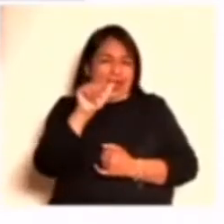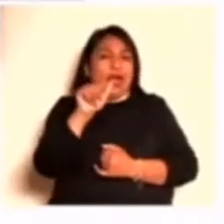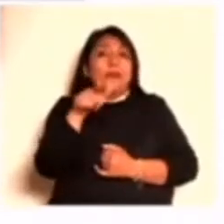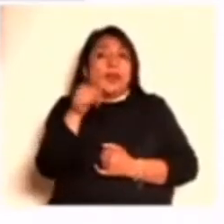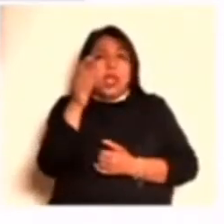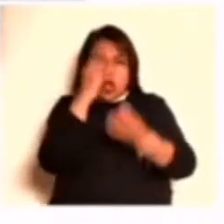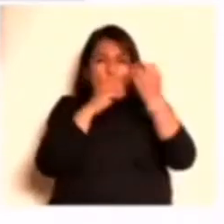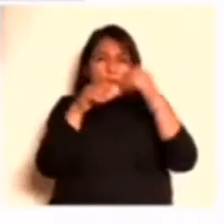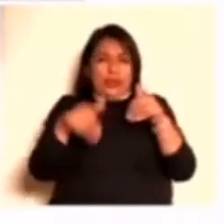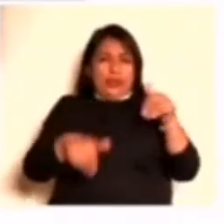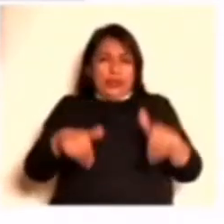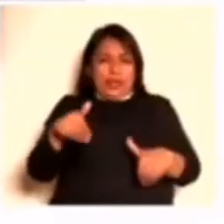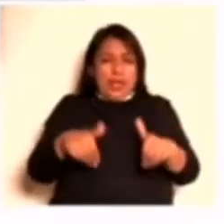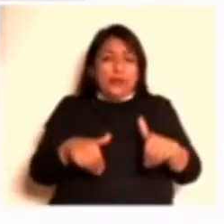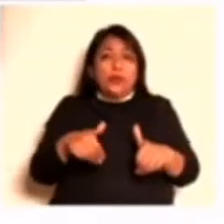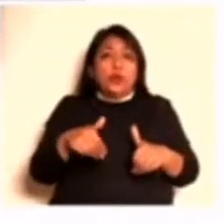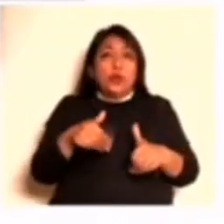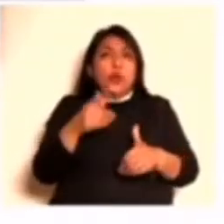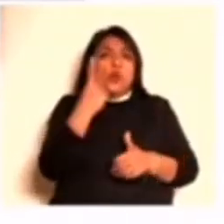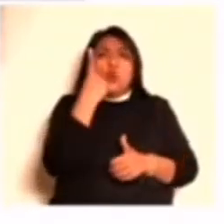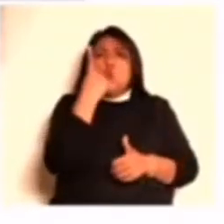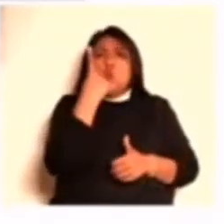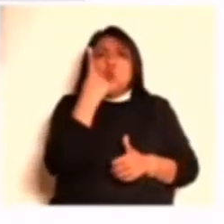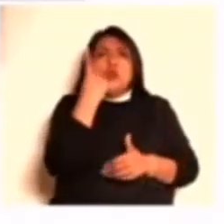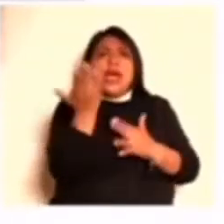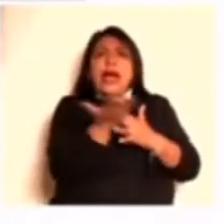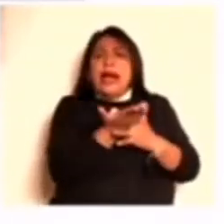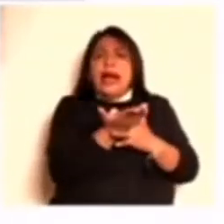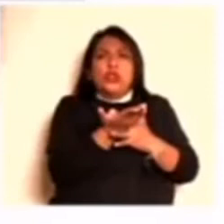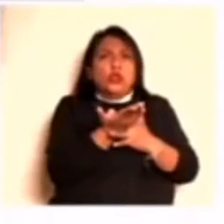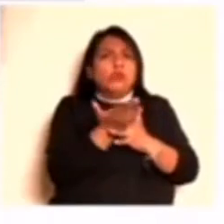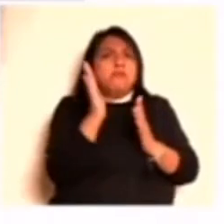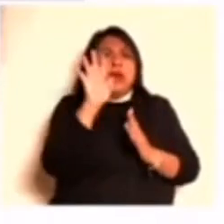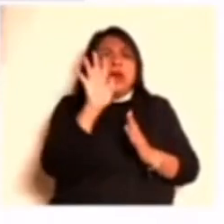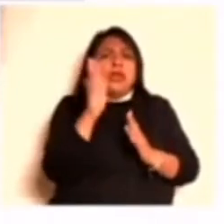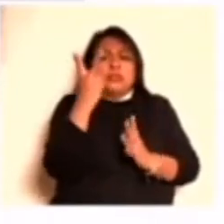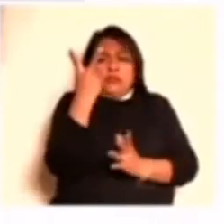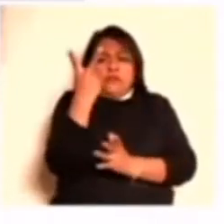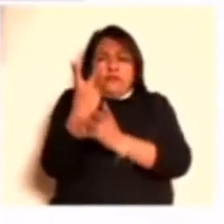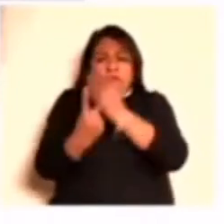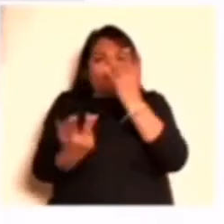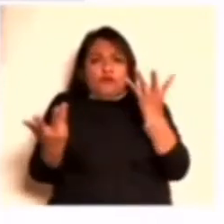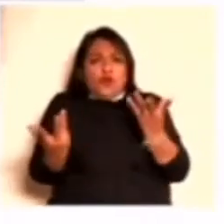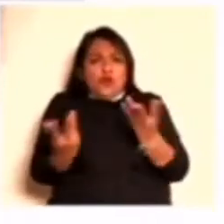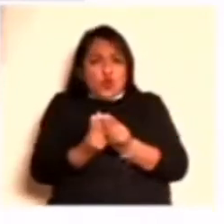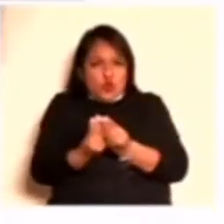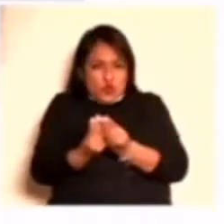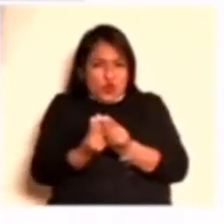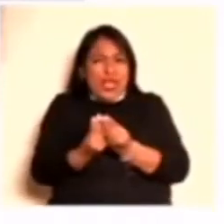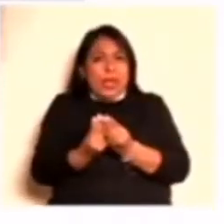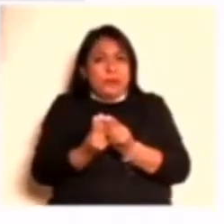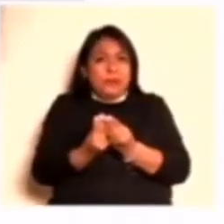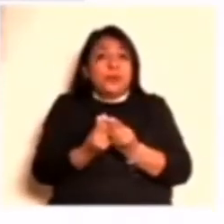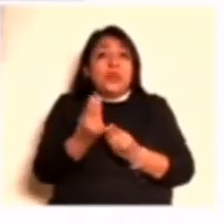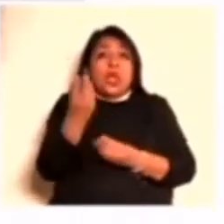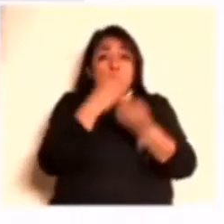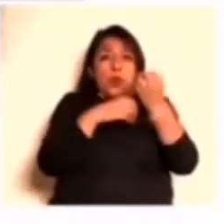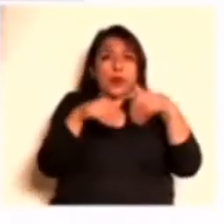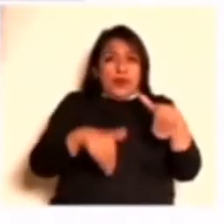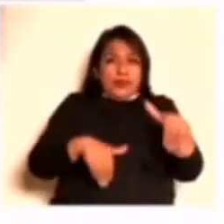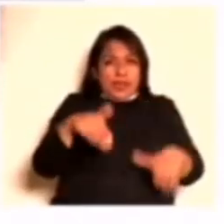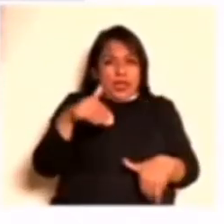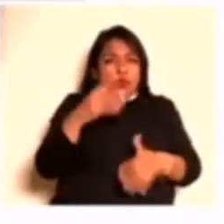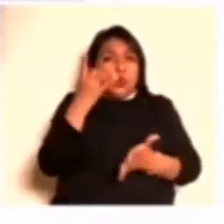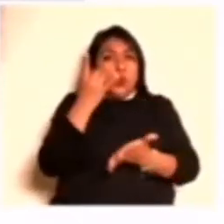de teatro que es solamente un acto, como si las dos personalidades se funcionaran. Es una obra de teatro en la que solamente